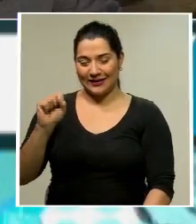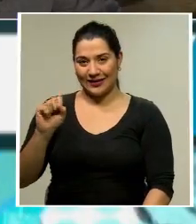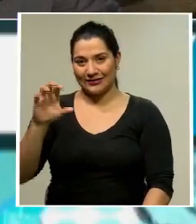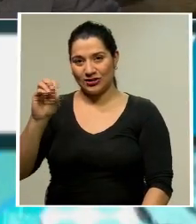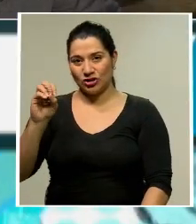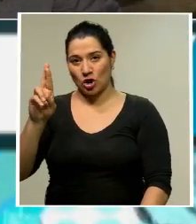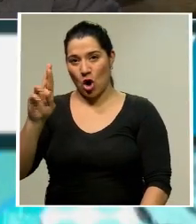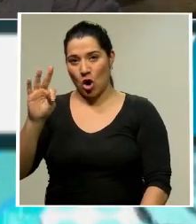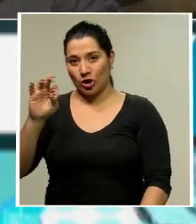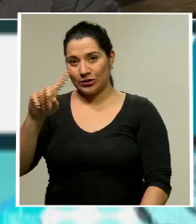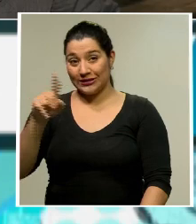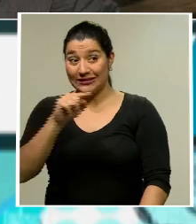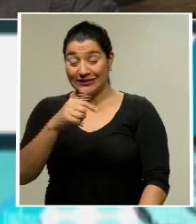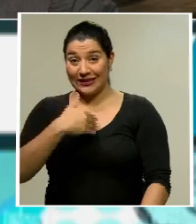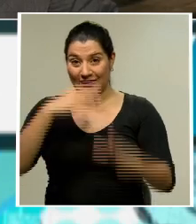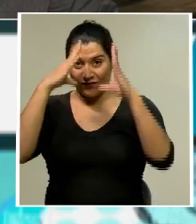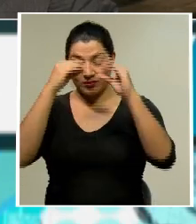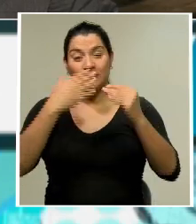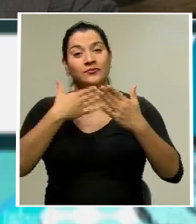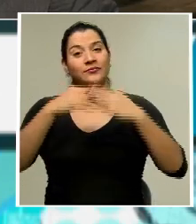noches, Andrés, adelante.